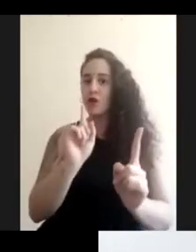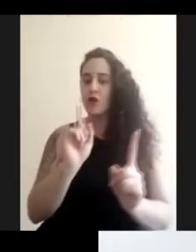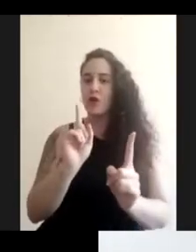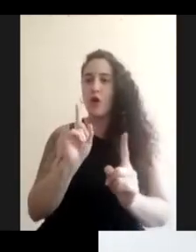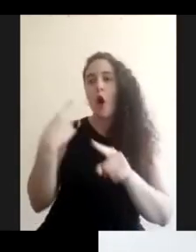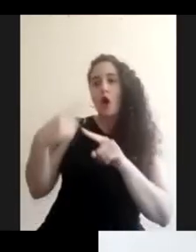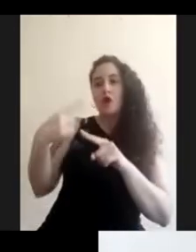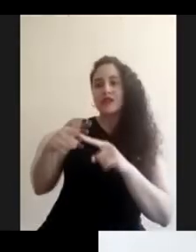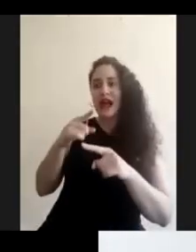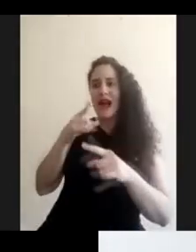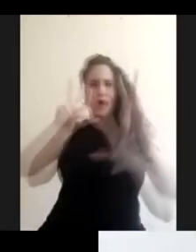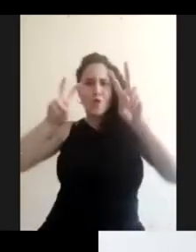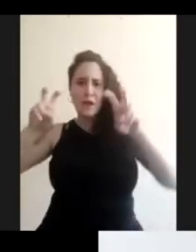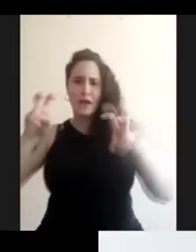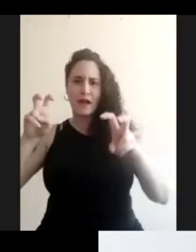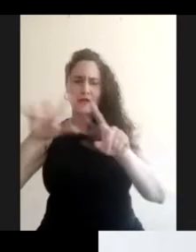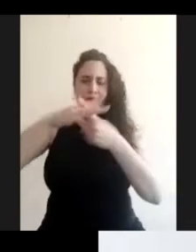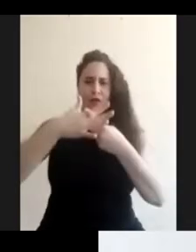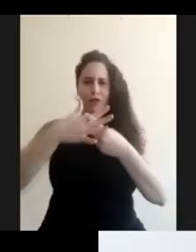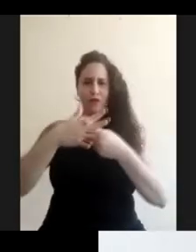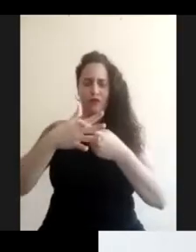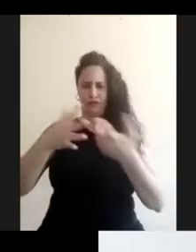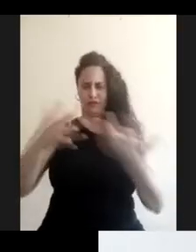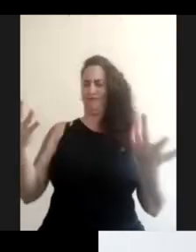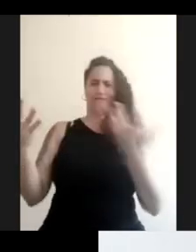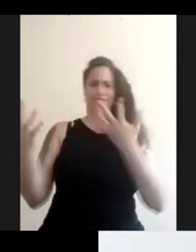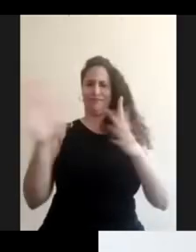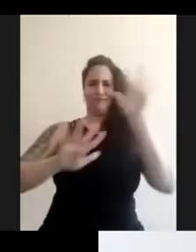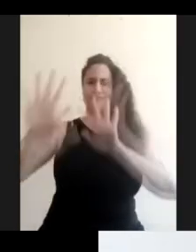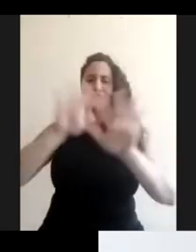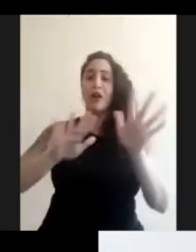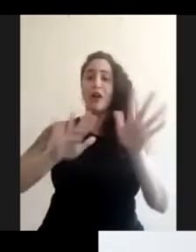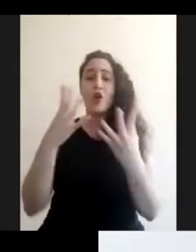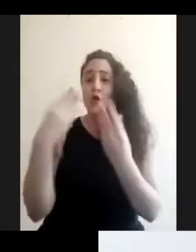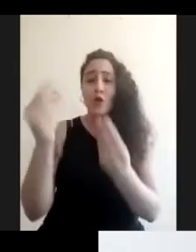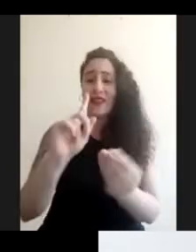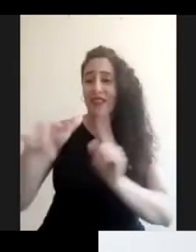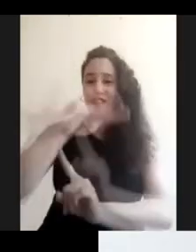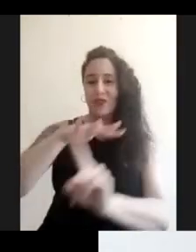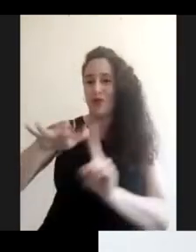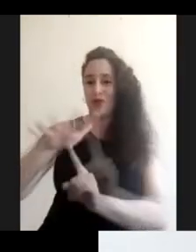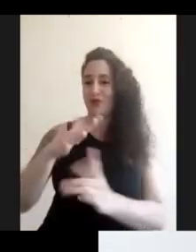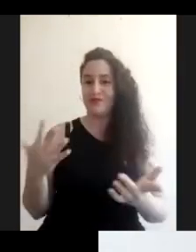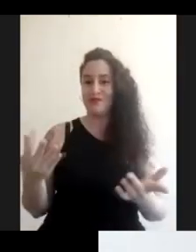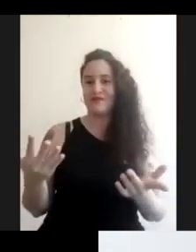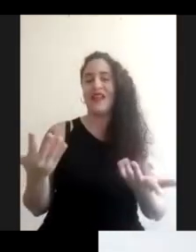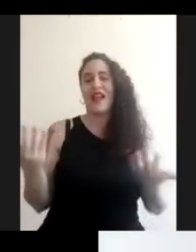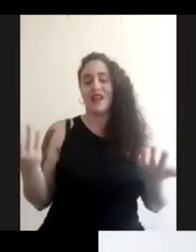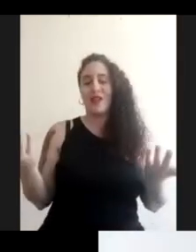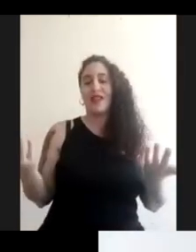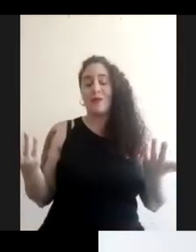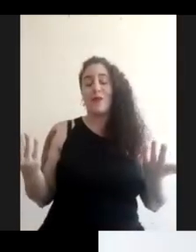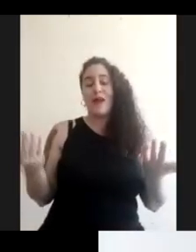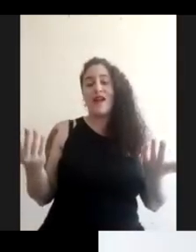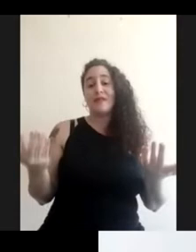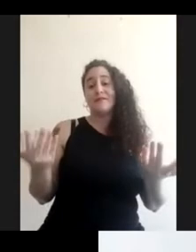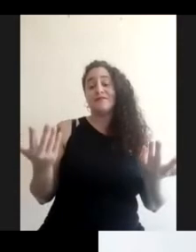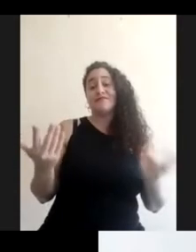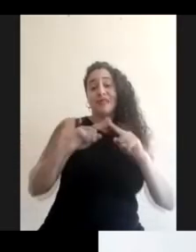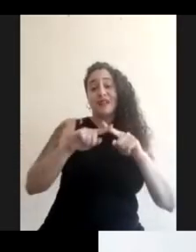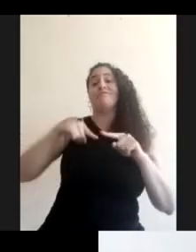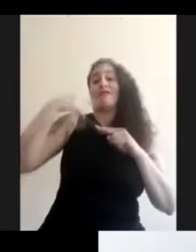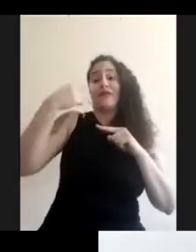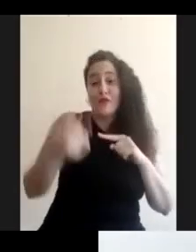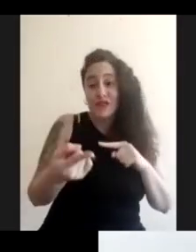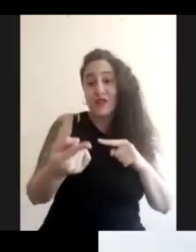no entienden muy bien qué es lo que está pasando en su entorno. Y bueno, eso pues ha derivado